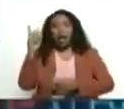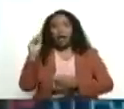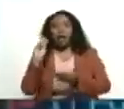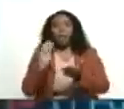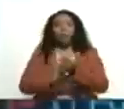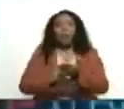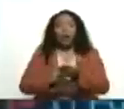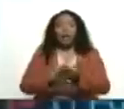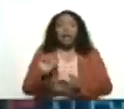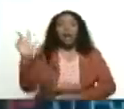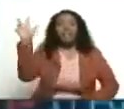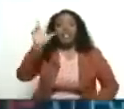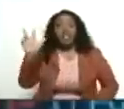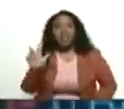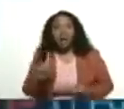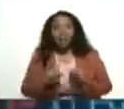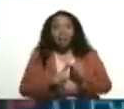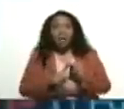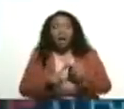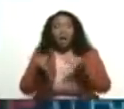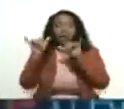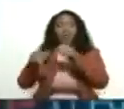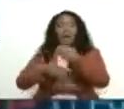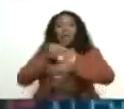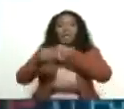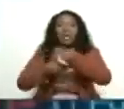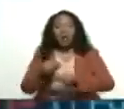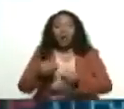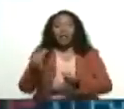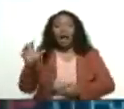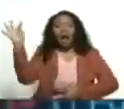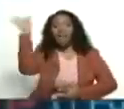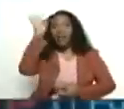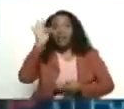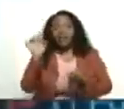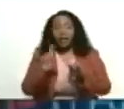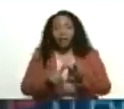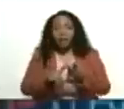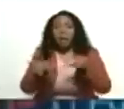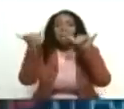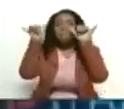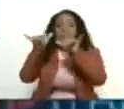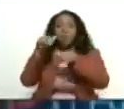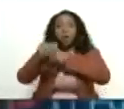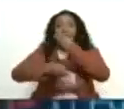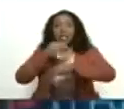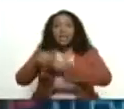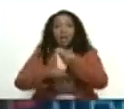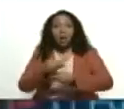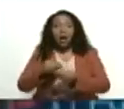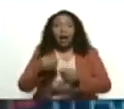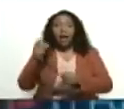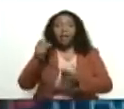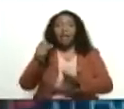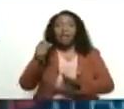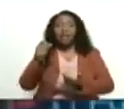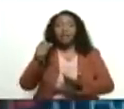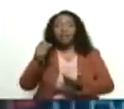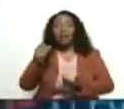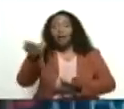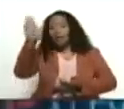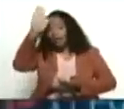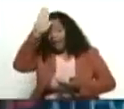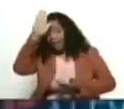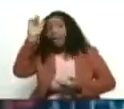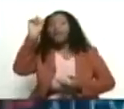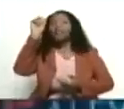Vietnam, la misma dosis de democracia que le administraron a Afganistán, la misma dosis de democracia que le administraron a Irak y que le administraron a Libia,